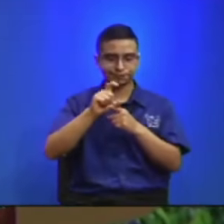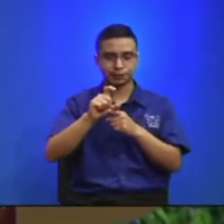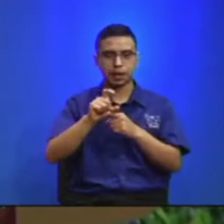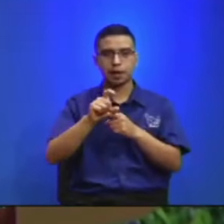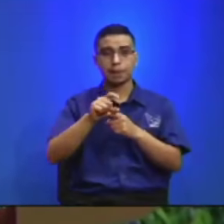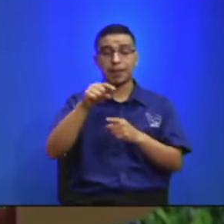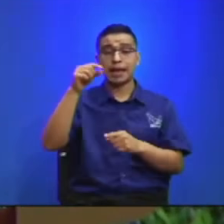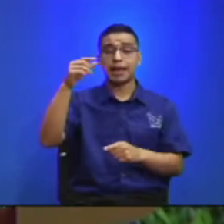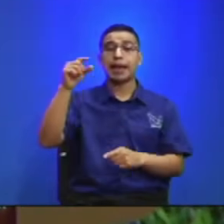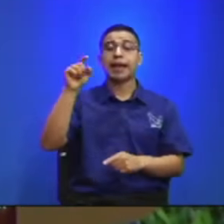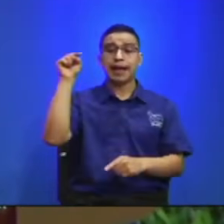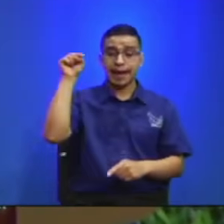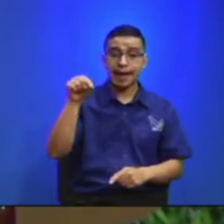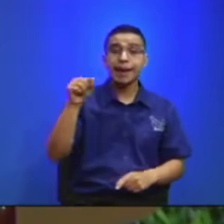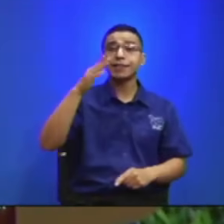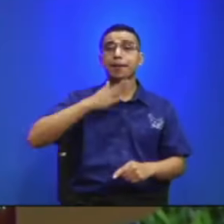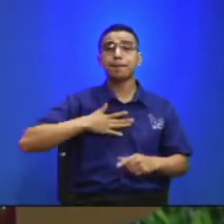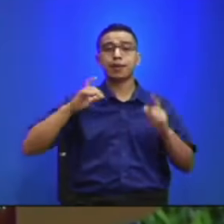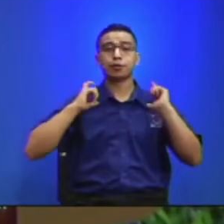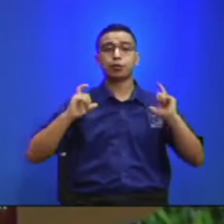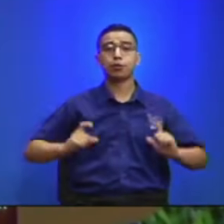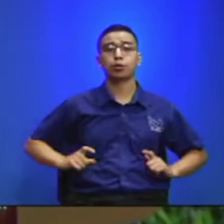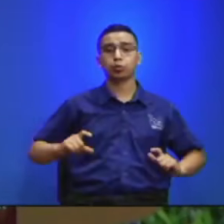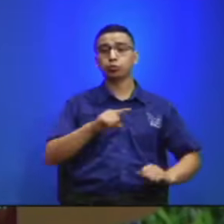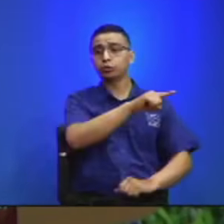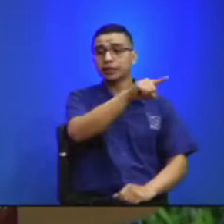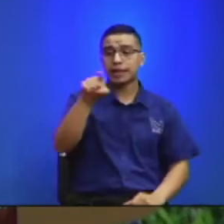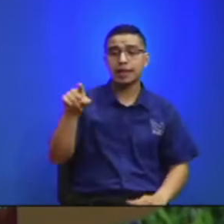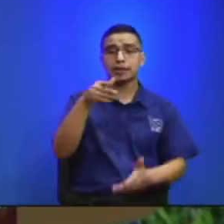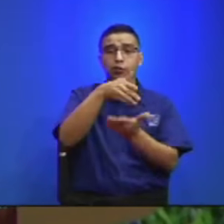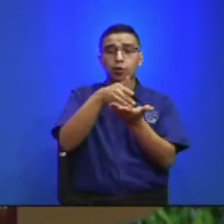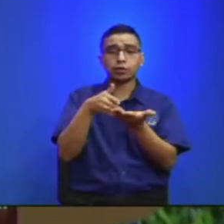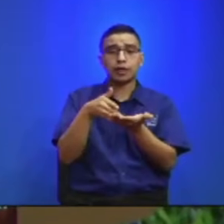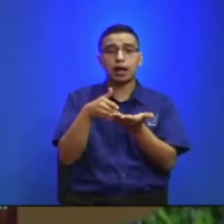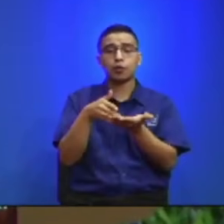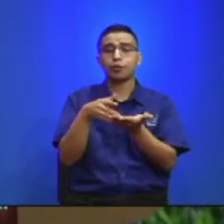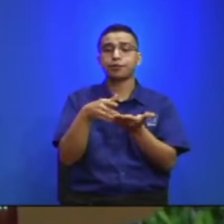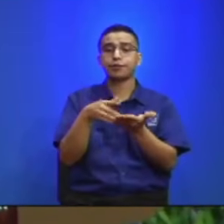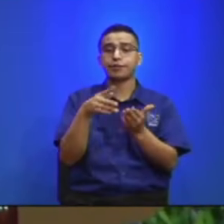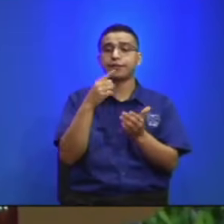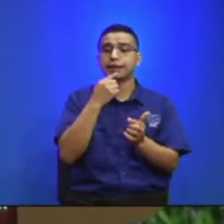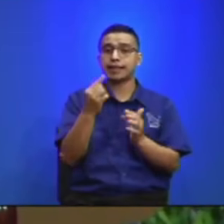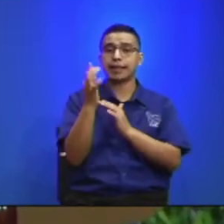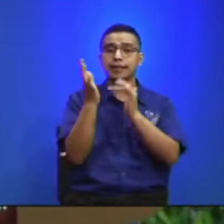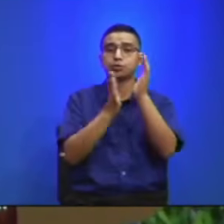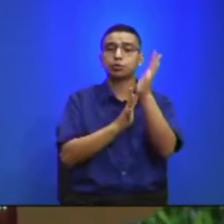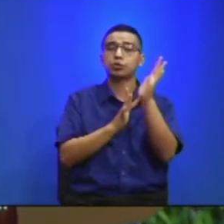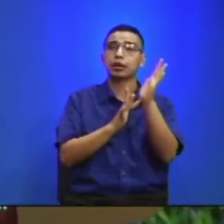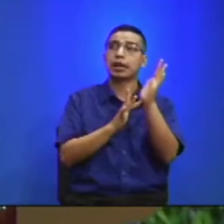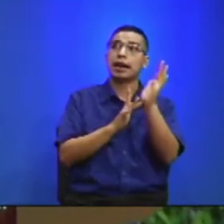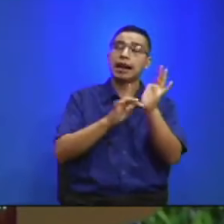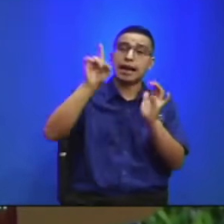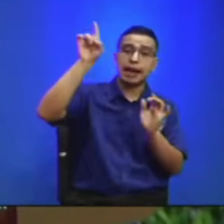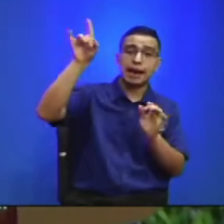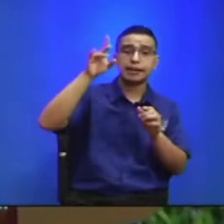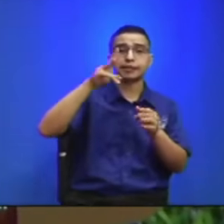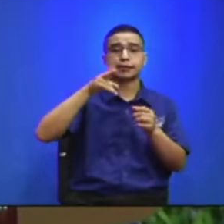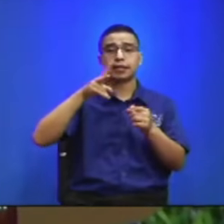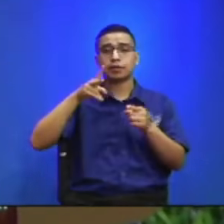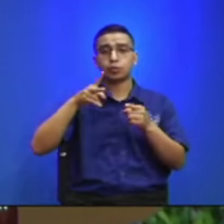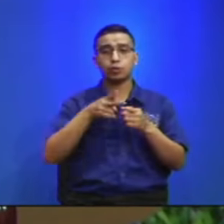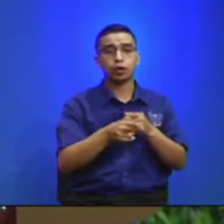esto es mi cuerpo que por ustedes es cortado en el se corta la maldición en él se corta el pecado